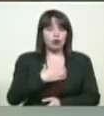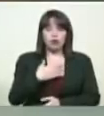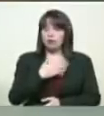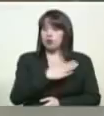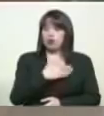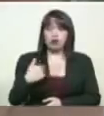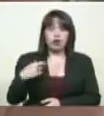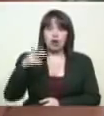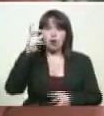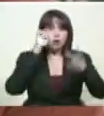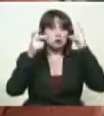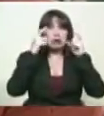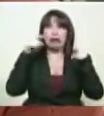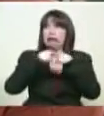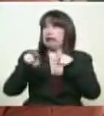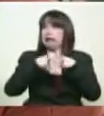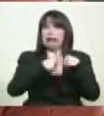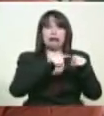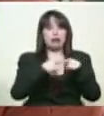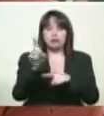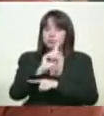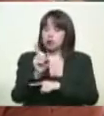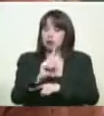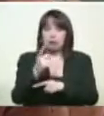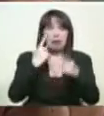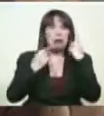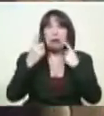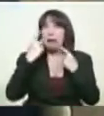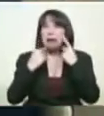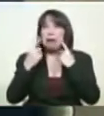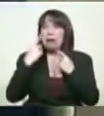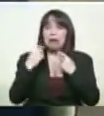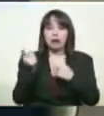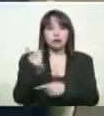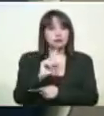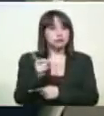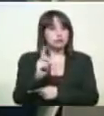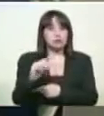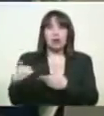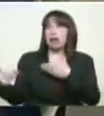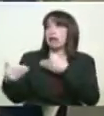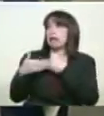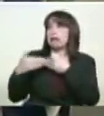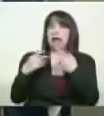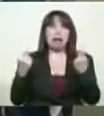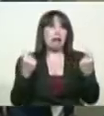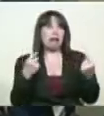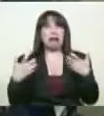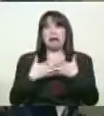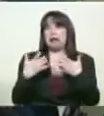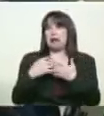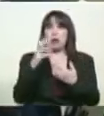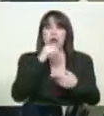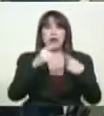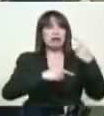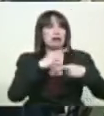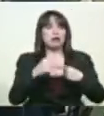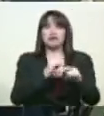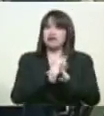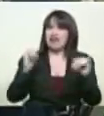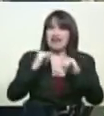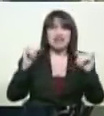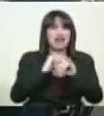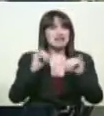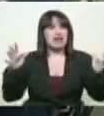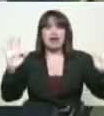discursos en lo que yo decía ayer el lloriqueo del lloriqueo que por el bloqueo por la guerra económica no está el caucho no no no se tiene que acabar lloriqueo